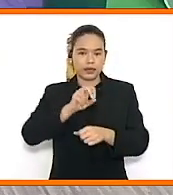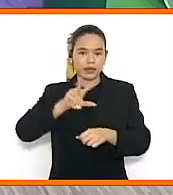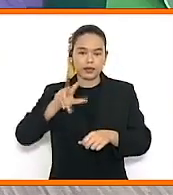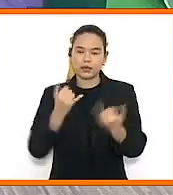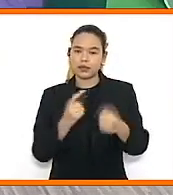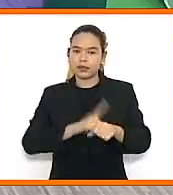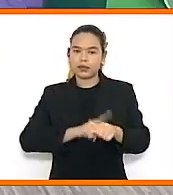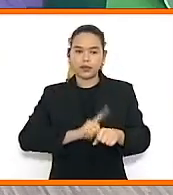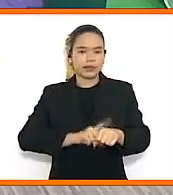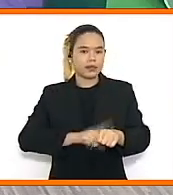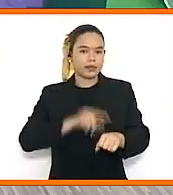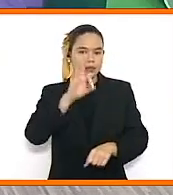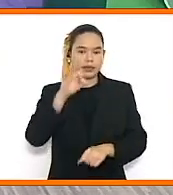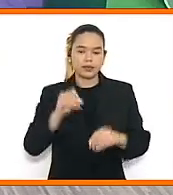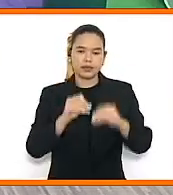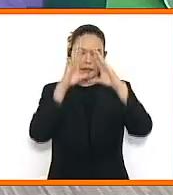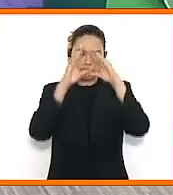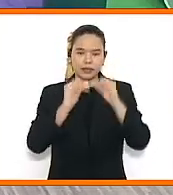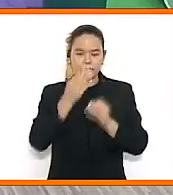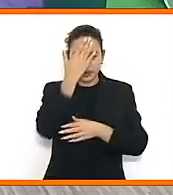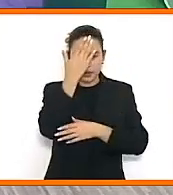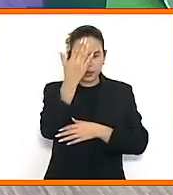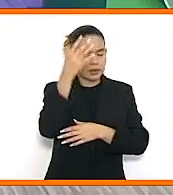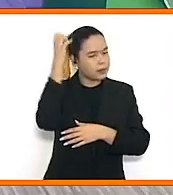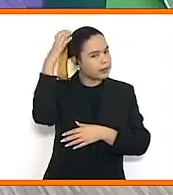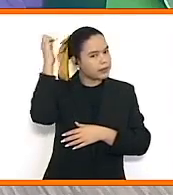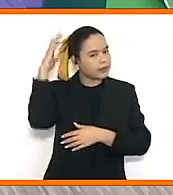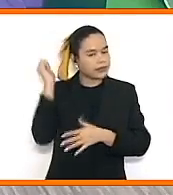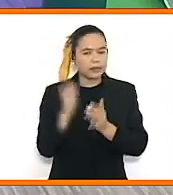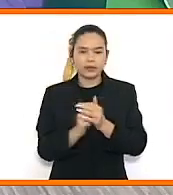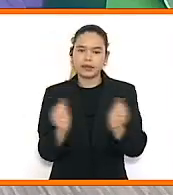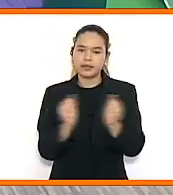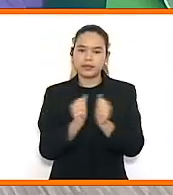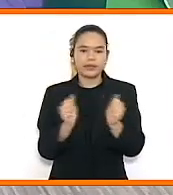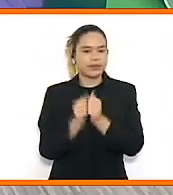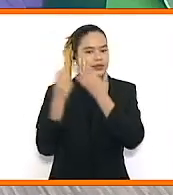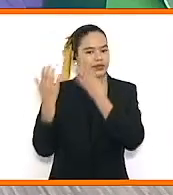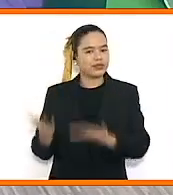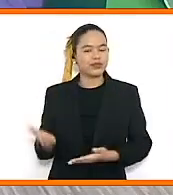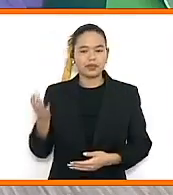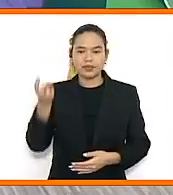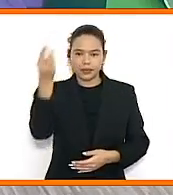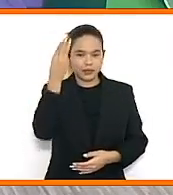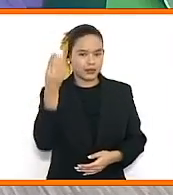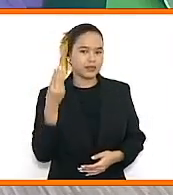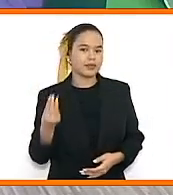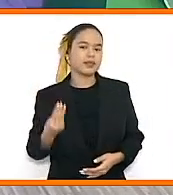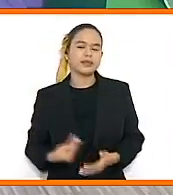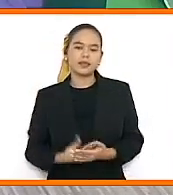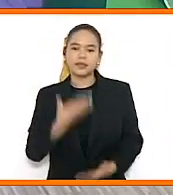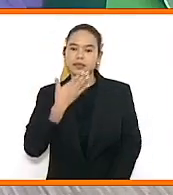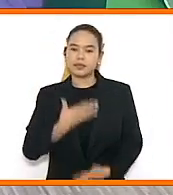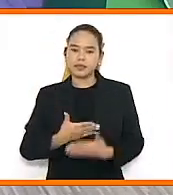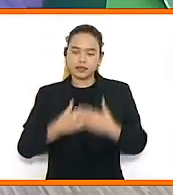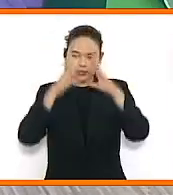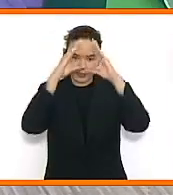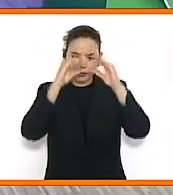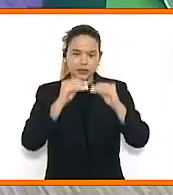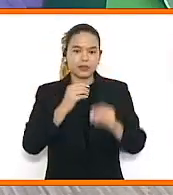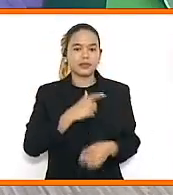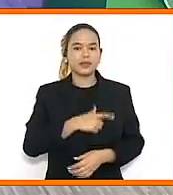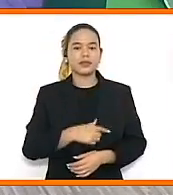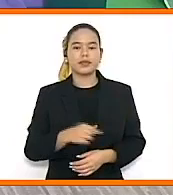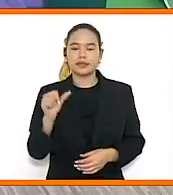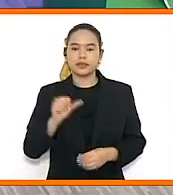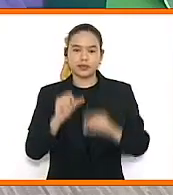marca las 9 en punto de la noche y te saluda Charlene Walter con la agradable compañía de Madeline Escobar. Buenas noches, Charlene, y hoy